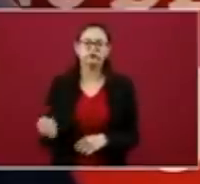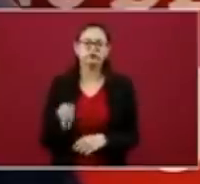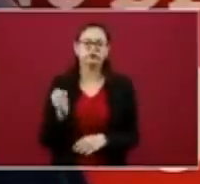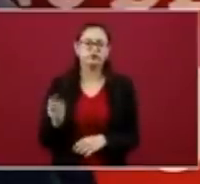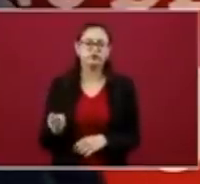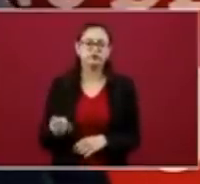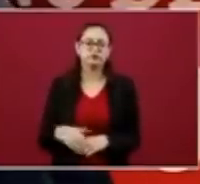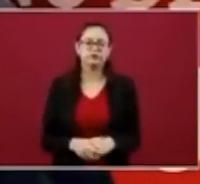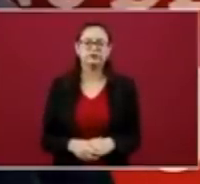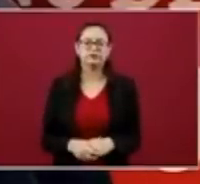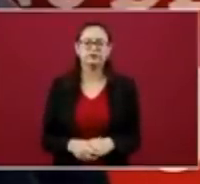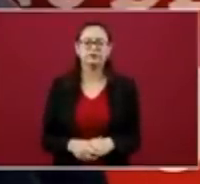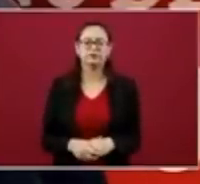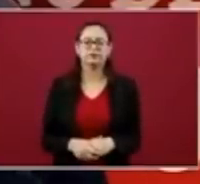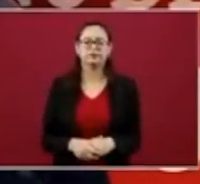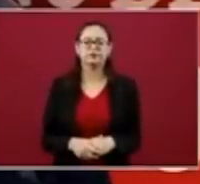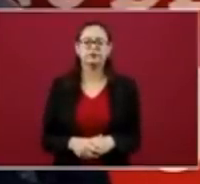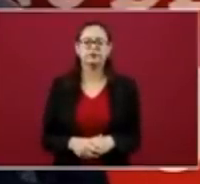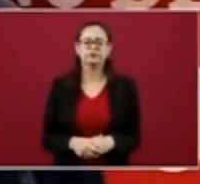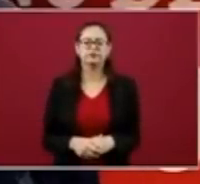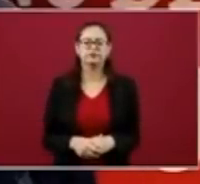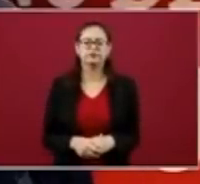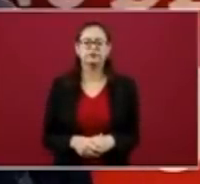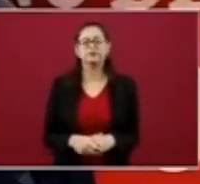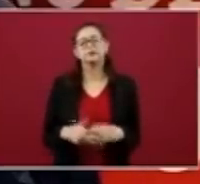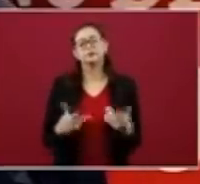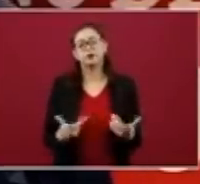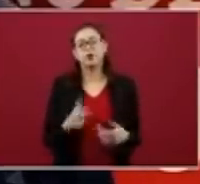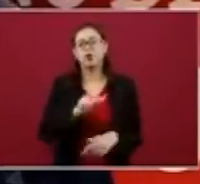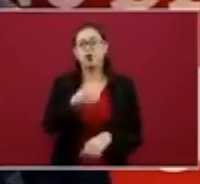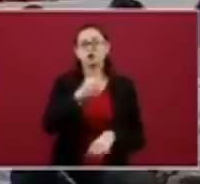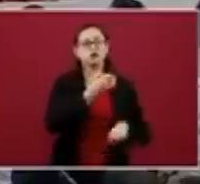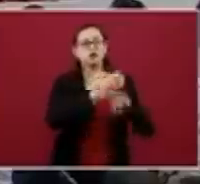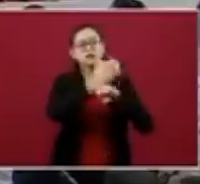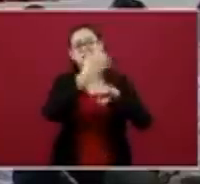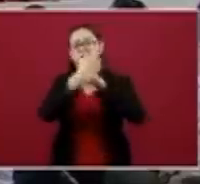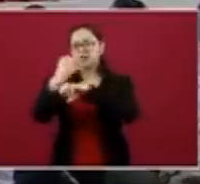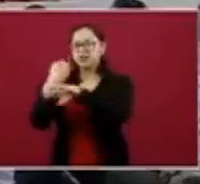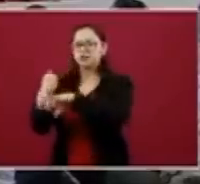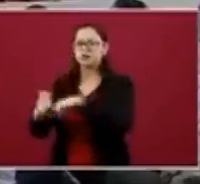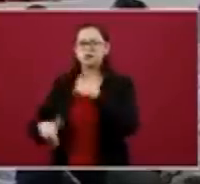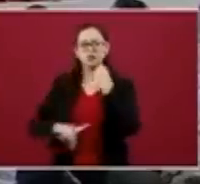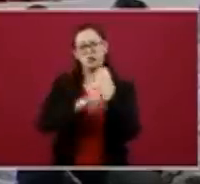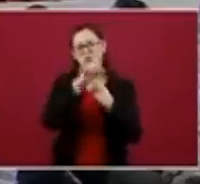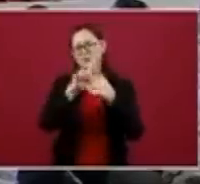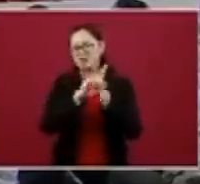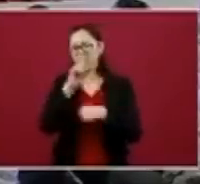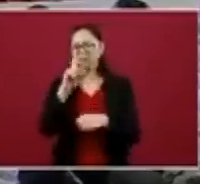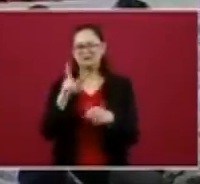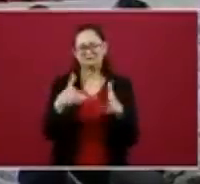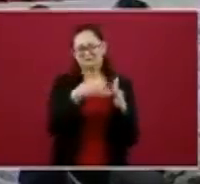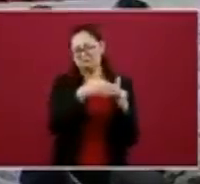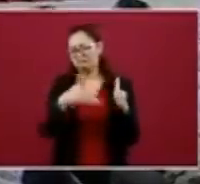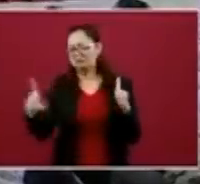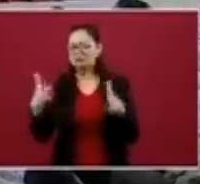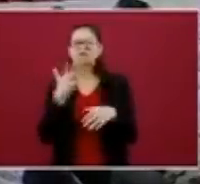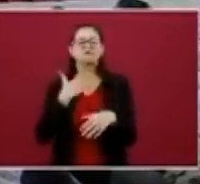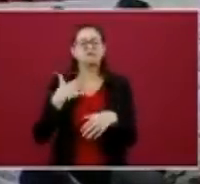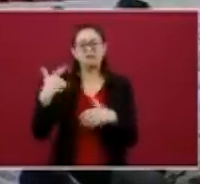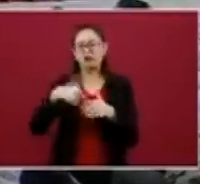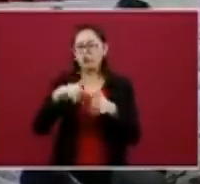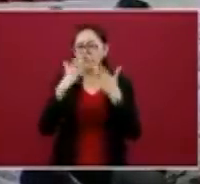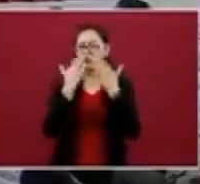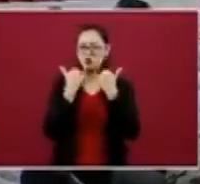Y algunos estados en donde tuvimos problemas en la época más crítica del desabasto, aquí se